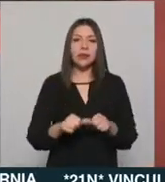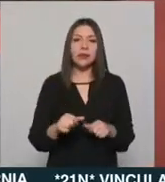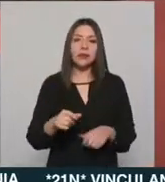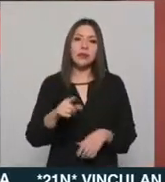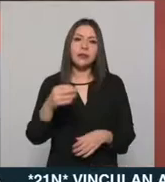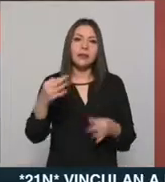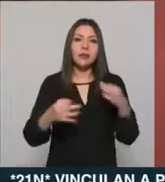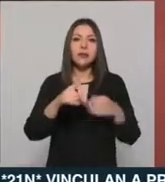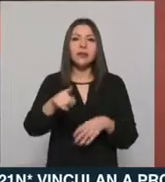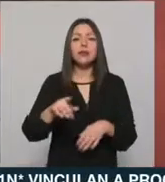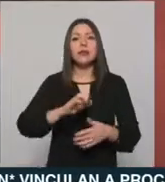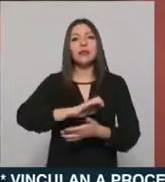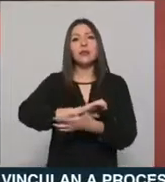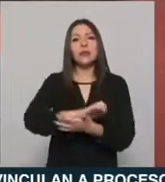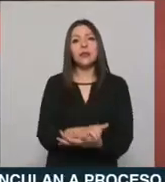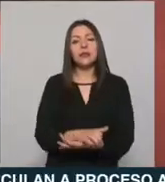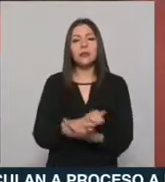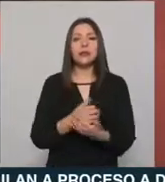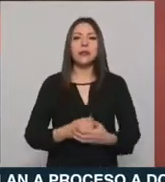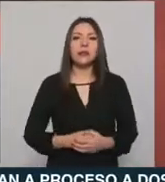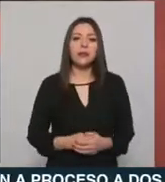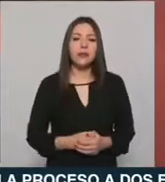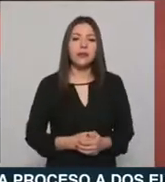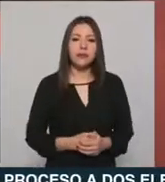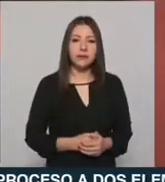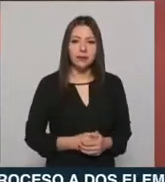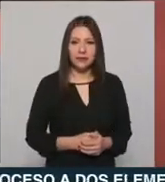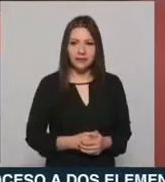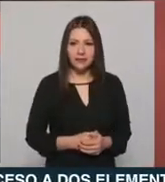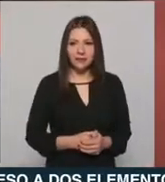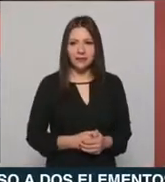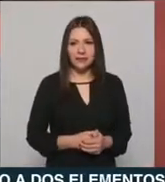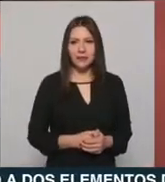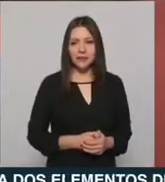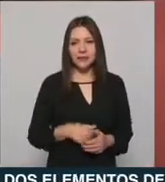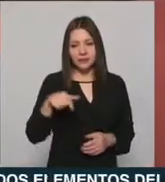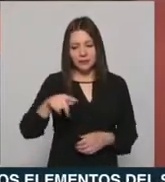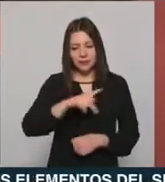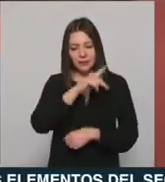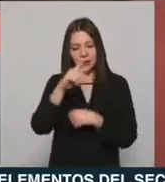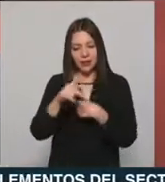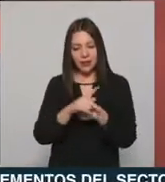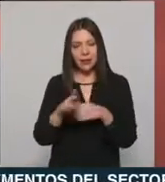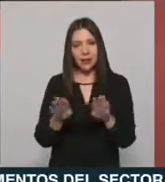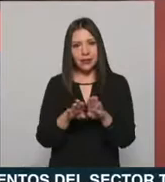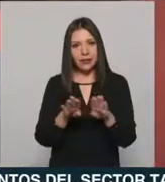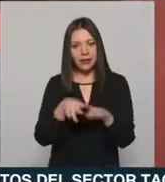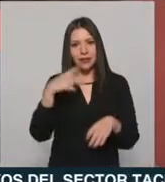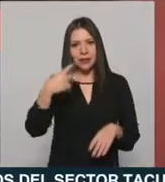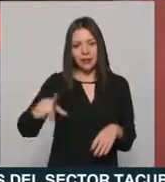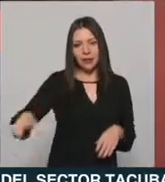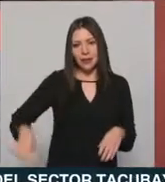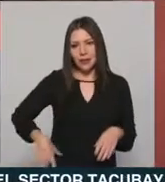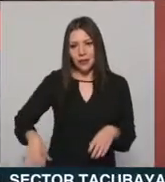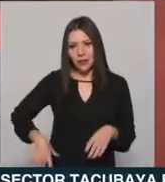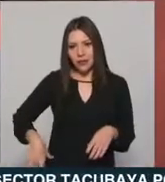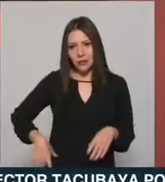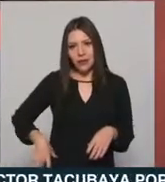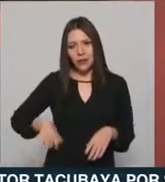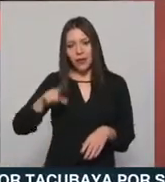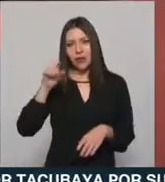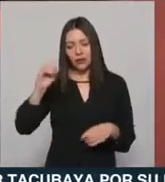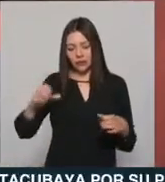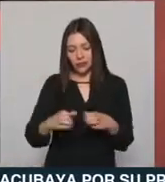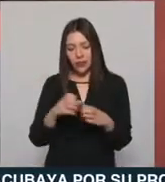discriminación. Cualquier beneficio que se da en este país en el ámbito público o concretamente en las